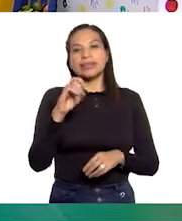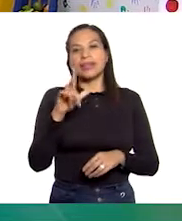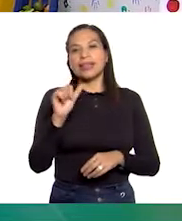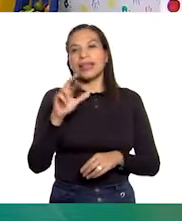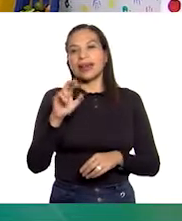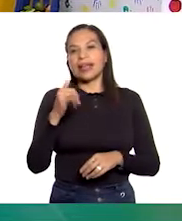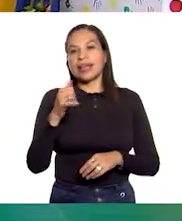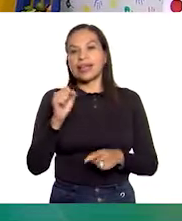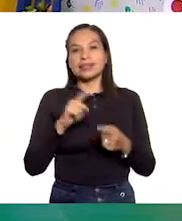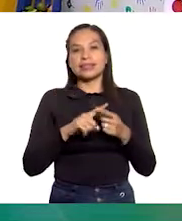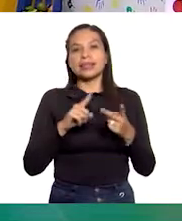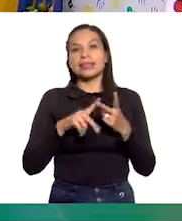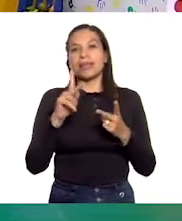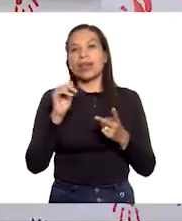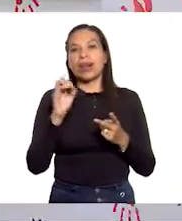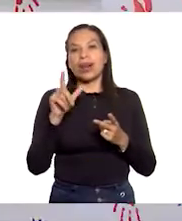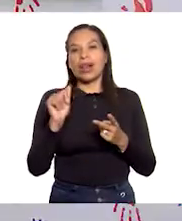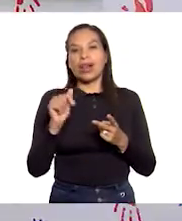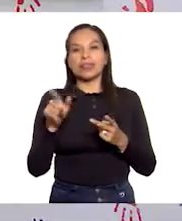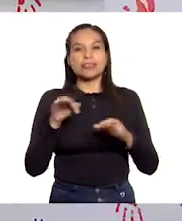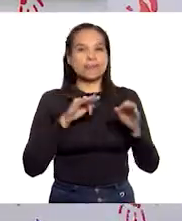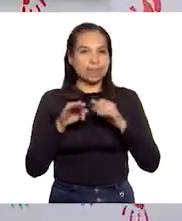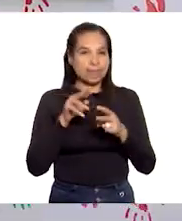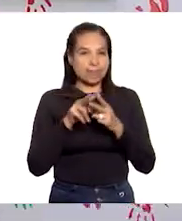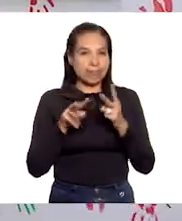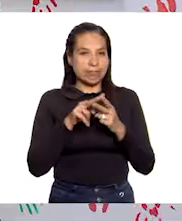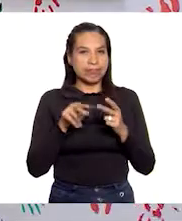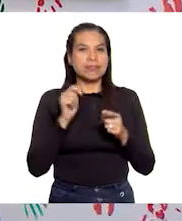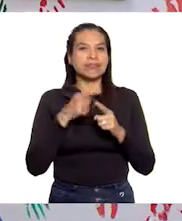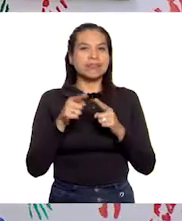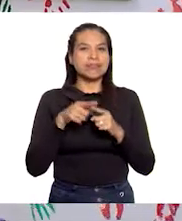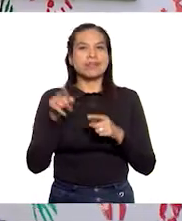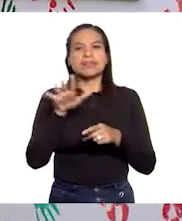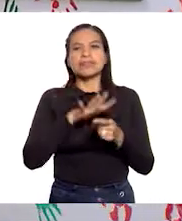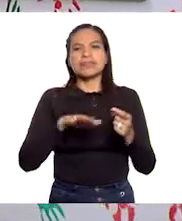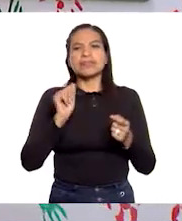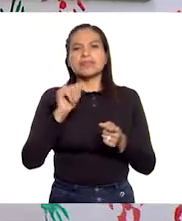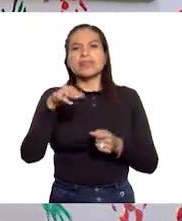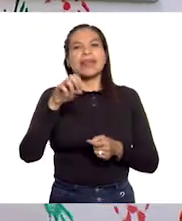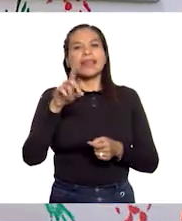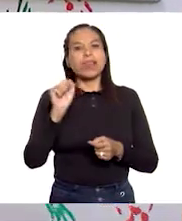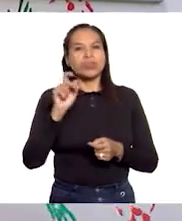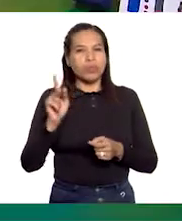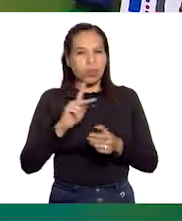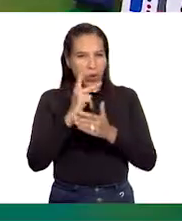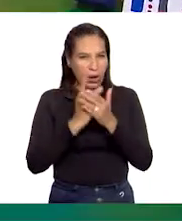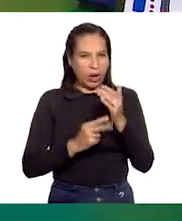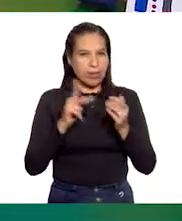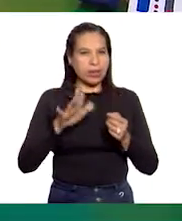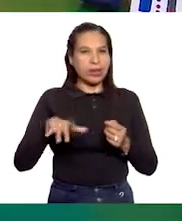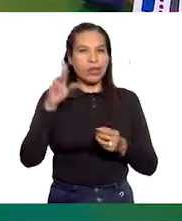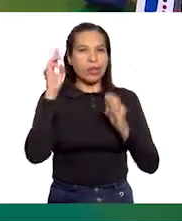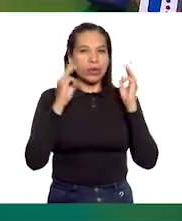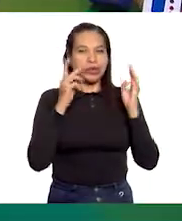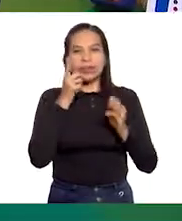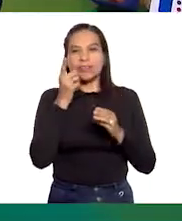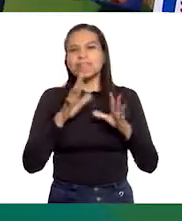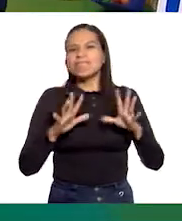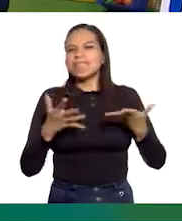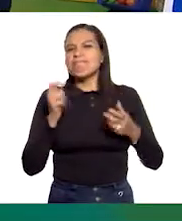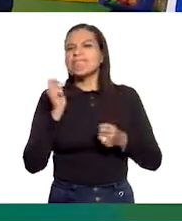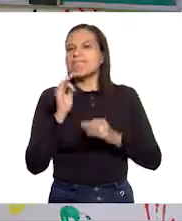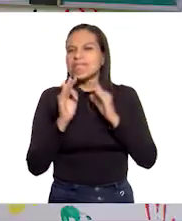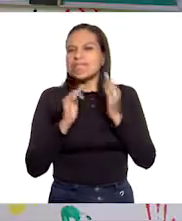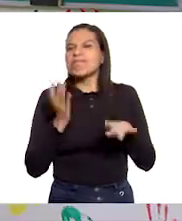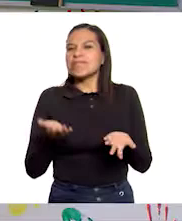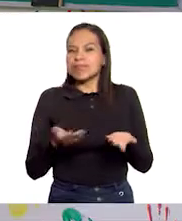Paola García. Ellas trabajan ahí donde es medios y programas públicos del museo y nos van a decir más o menos de qué